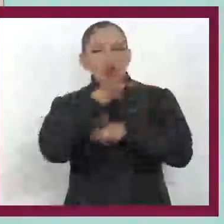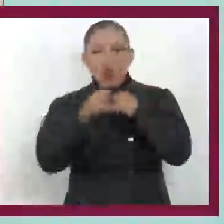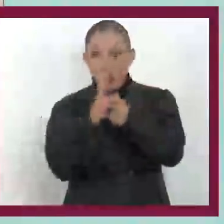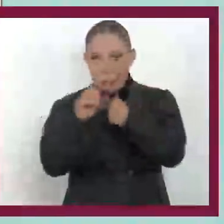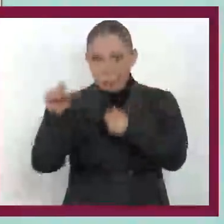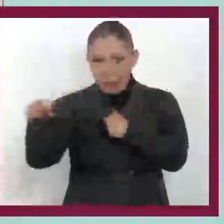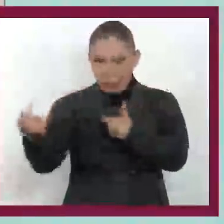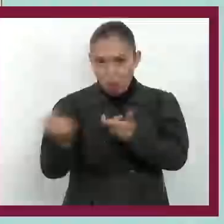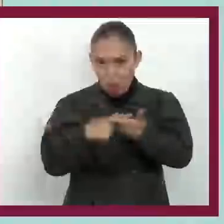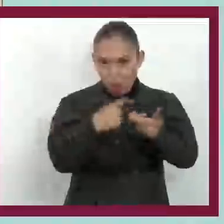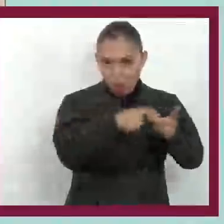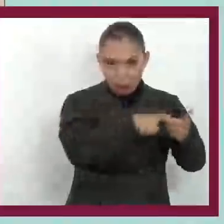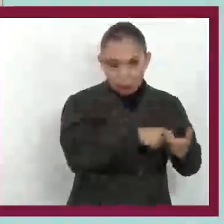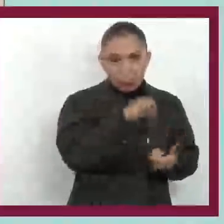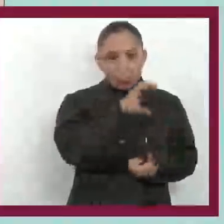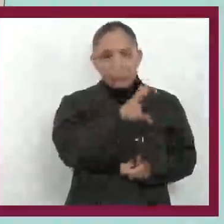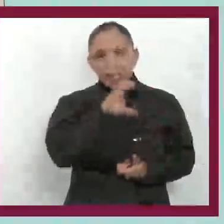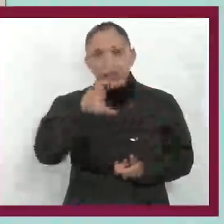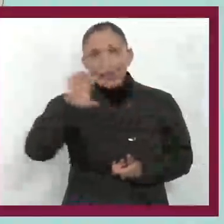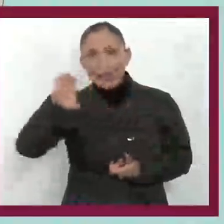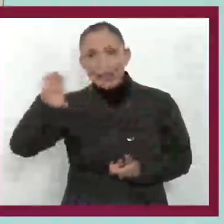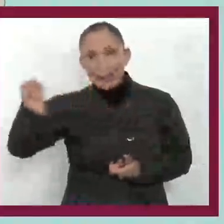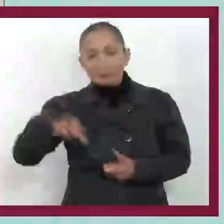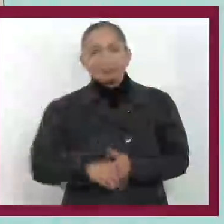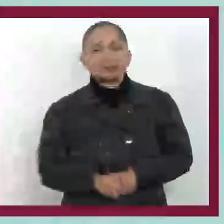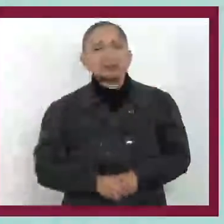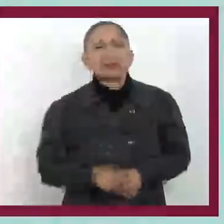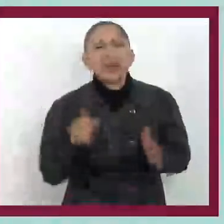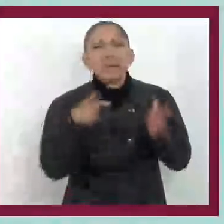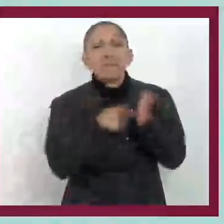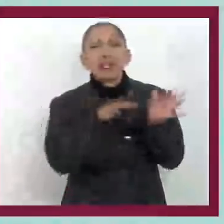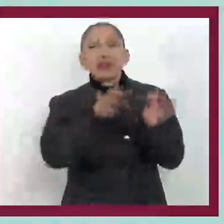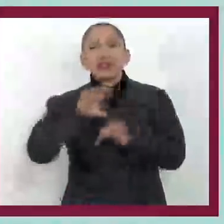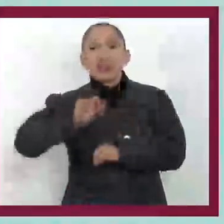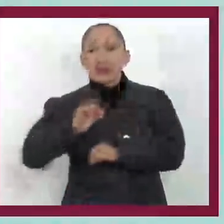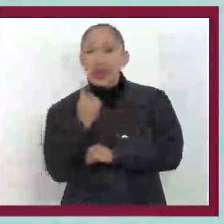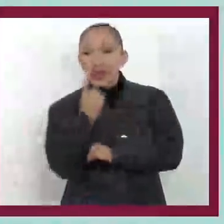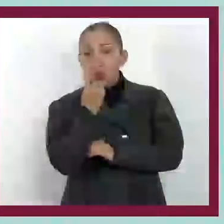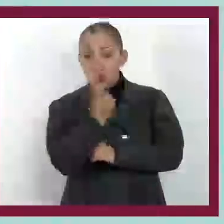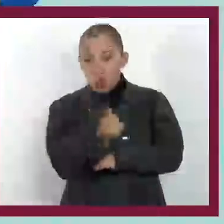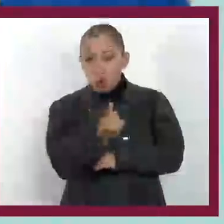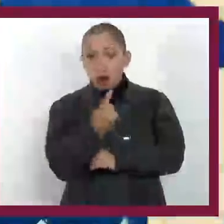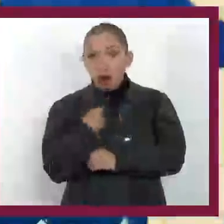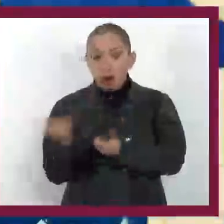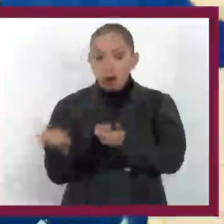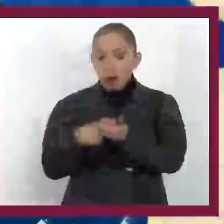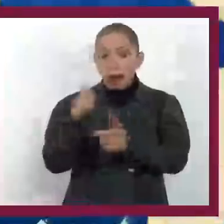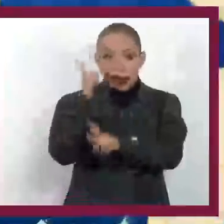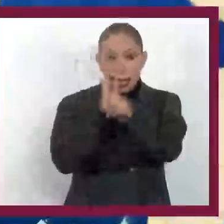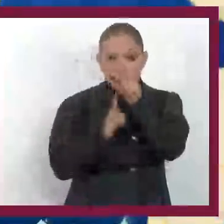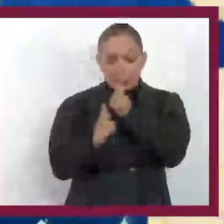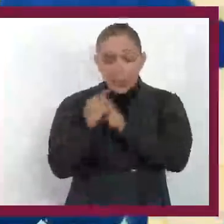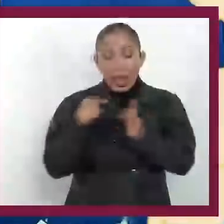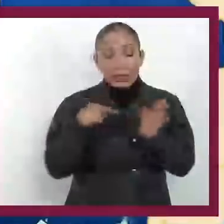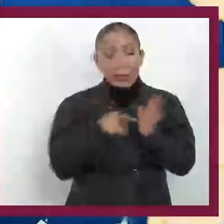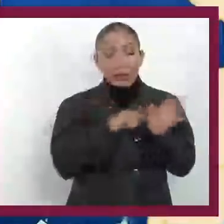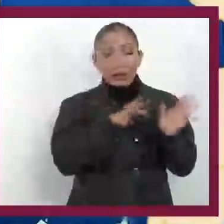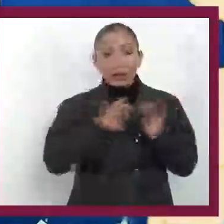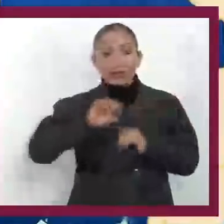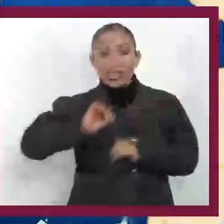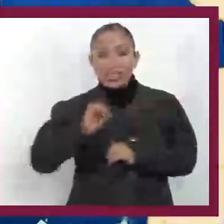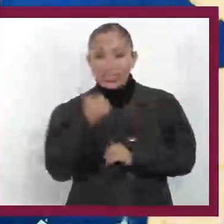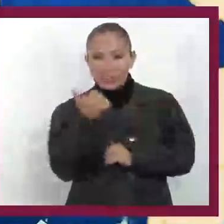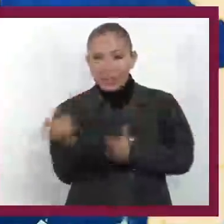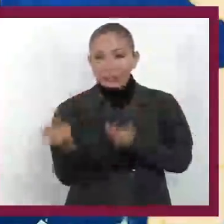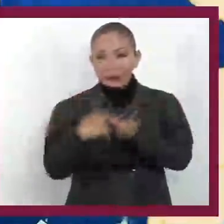los países de la CEE. En 1981, se unió Grecia y en